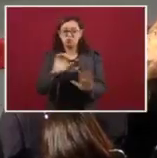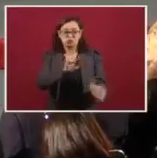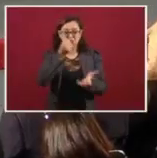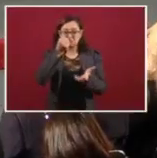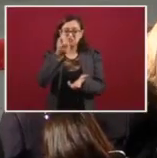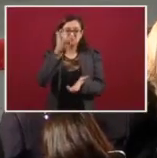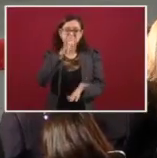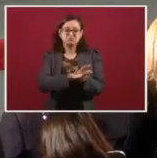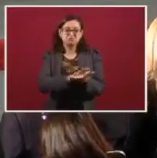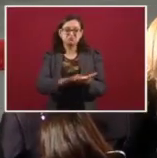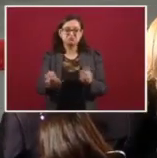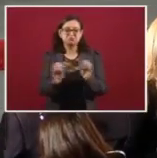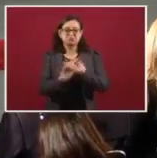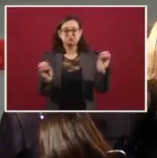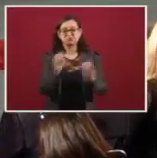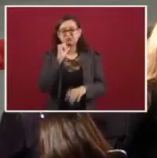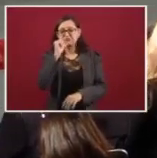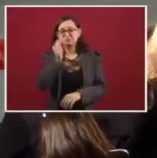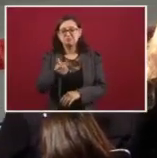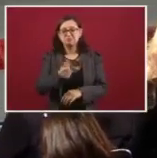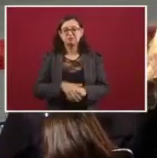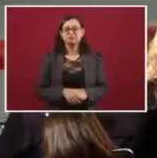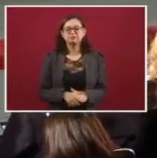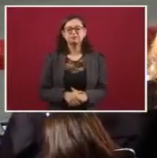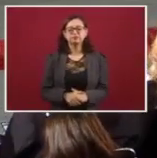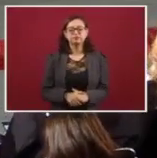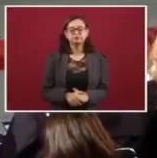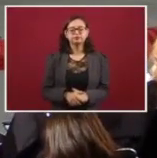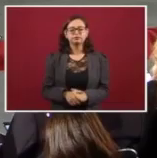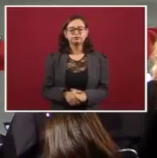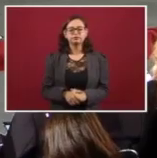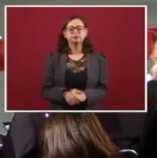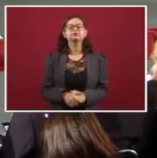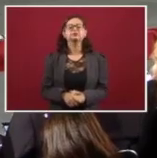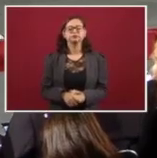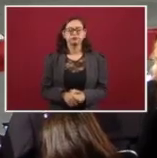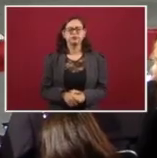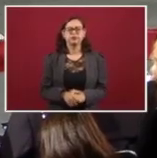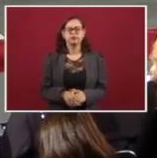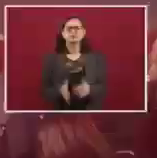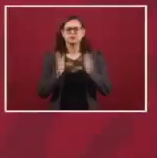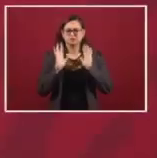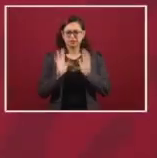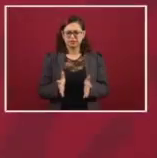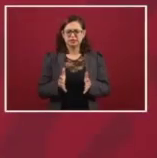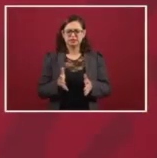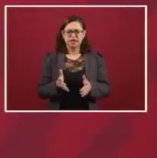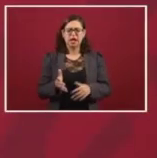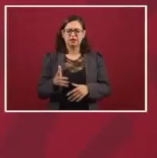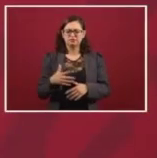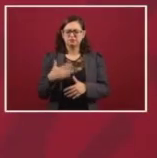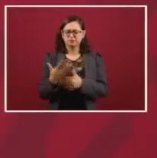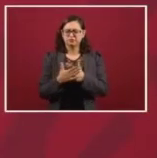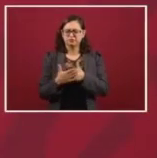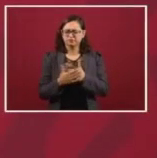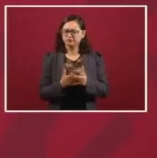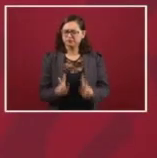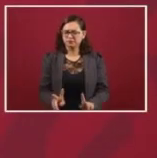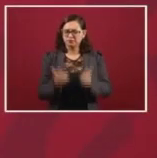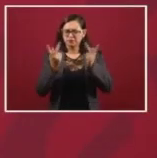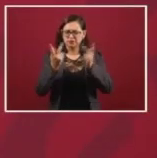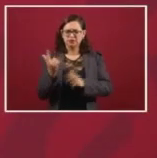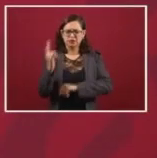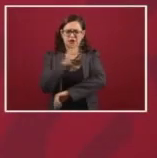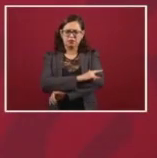Muchas gracias. Bueno, ya está en proceso de venta el avión presidencial,